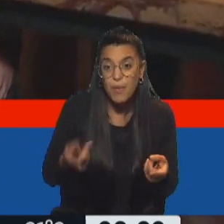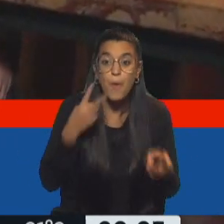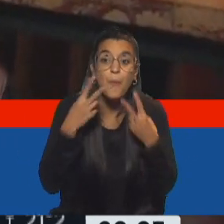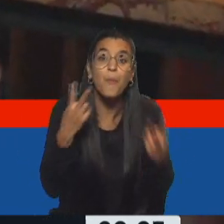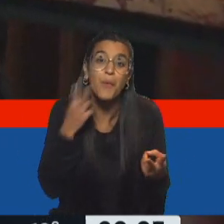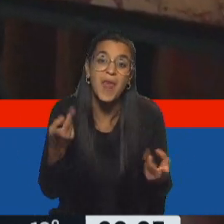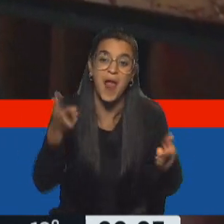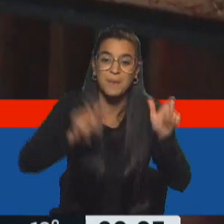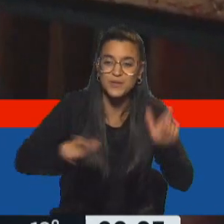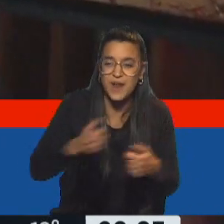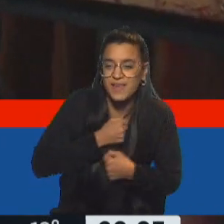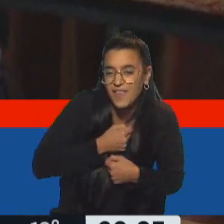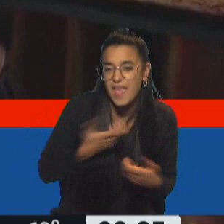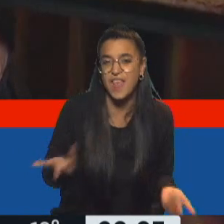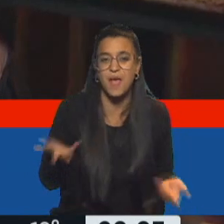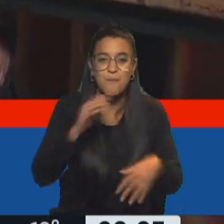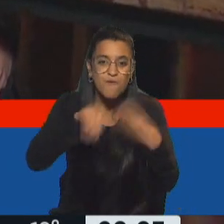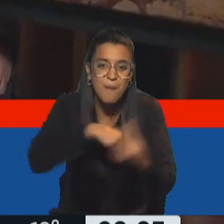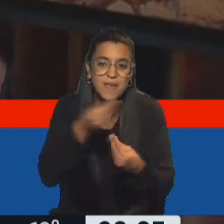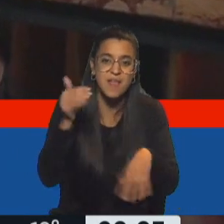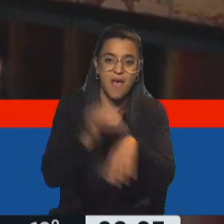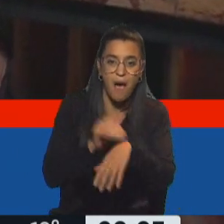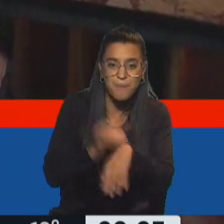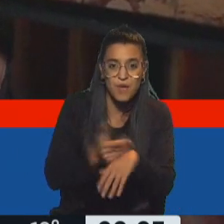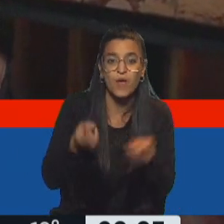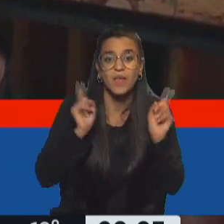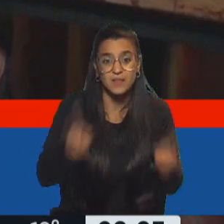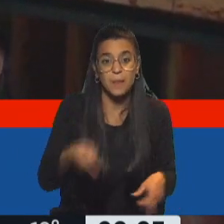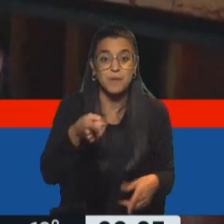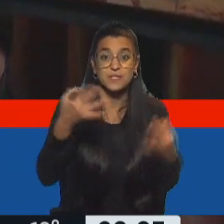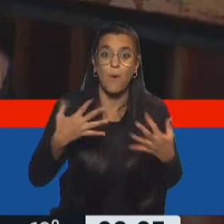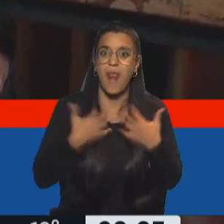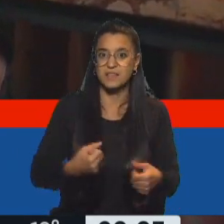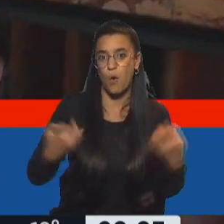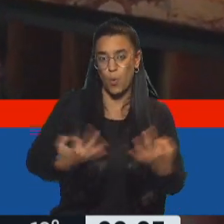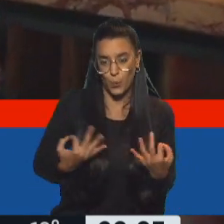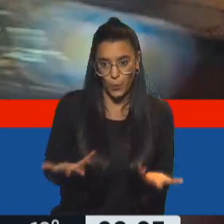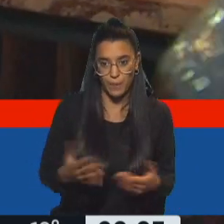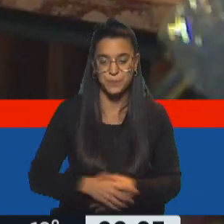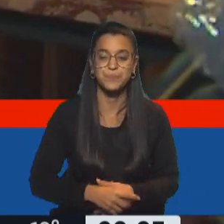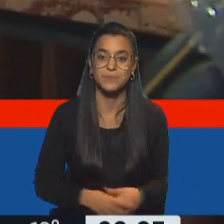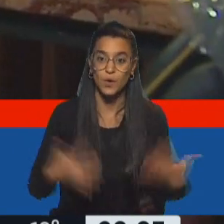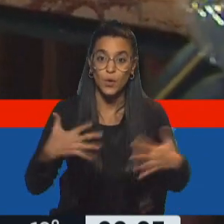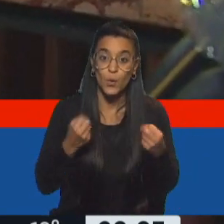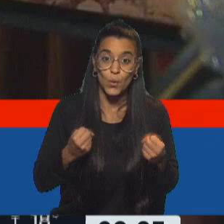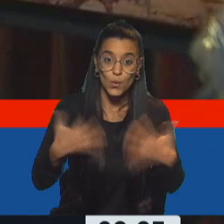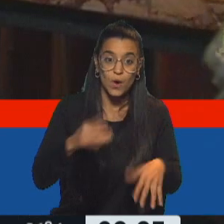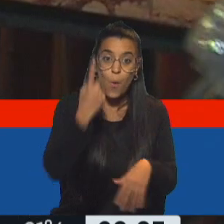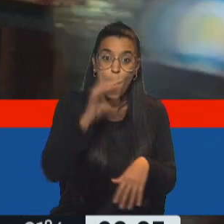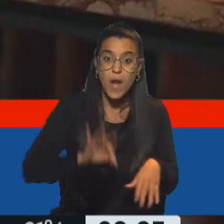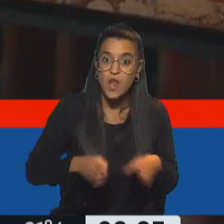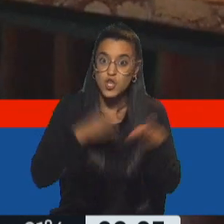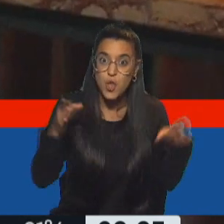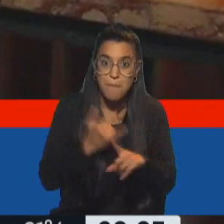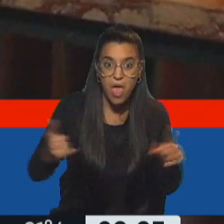seres queridos, a la familia, a los amigos, que también eso hace bien a la salud. Duro también, ¿no? Un año y medio